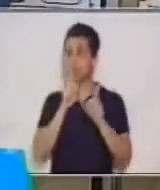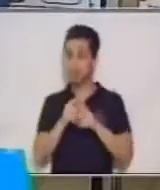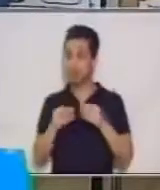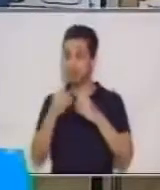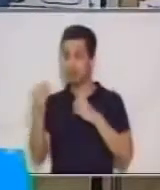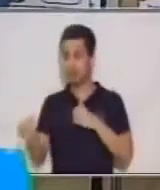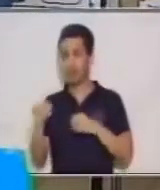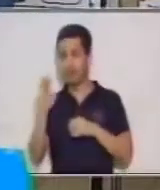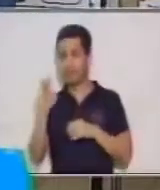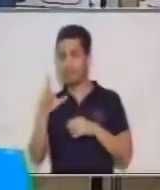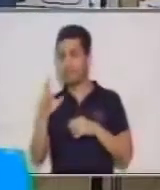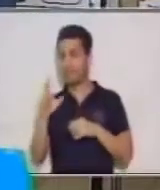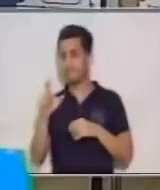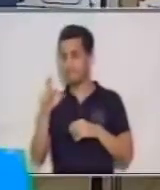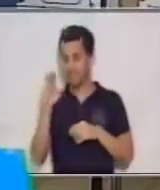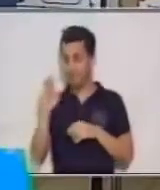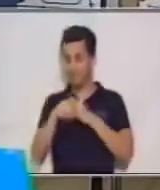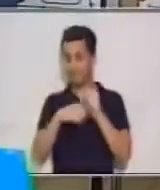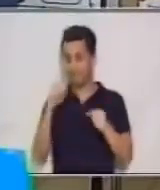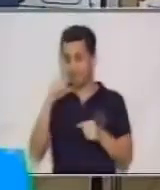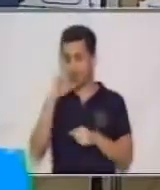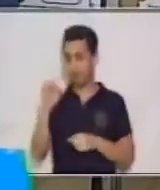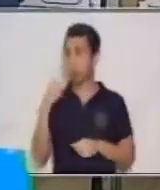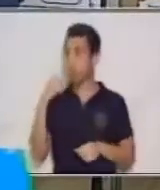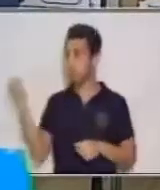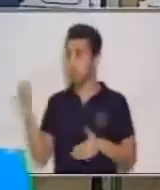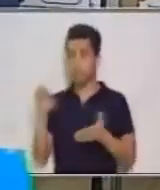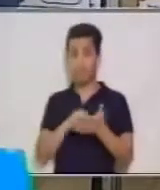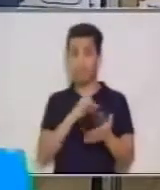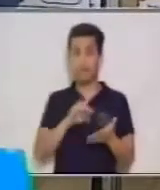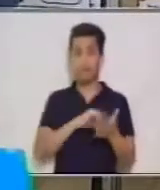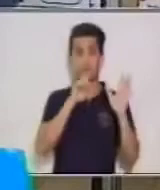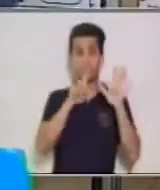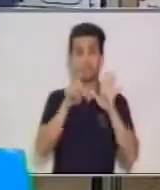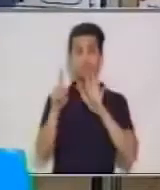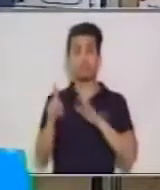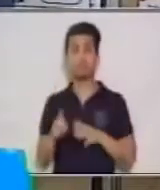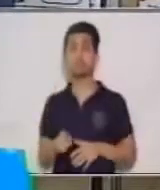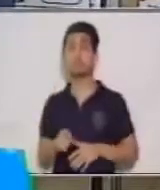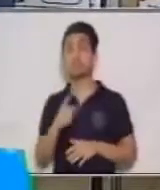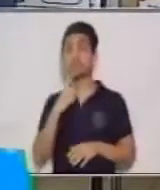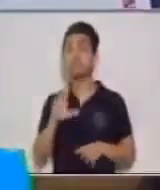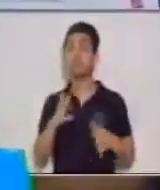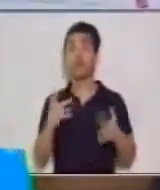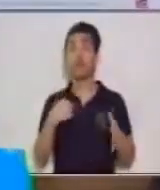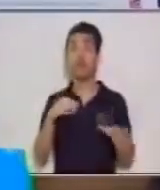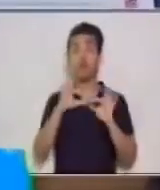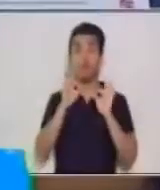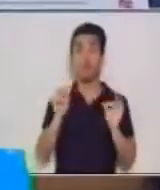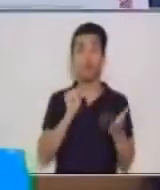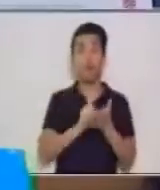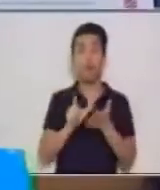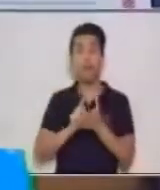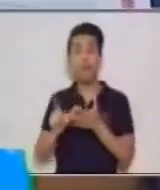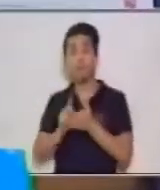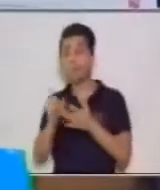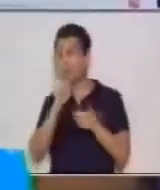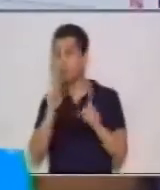en la página 66. En la página 66 nos hablan de las medidas de higiene y la prevención de